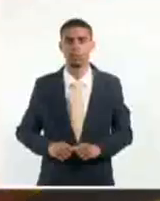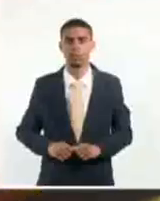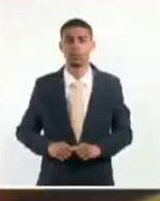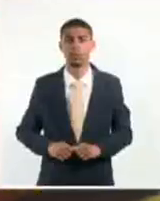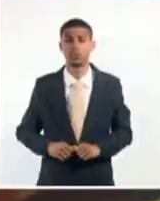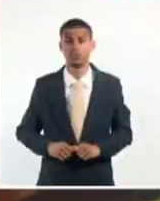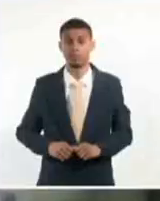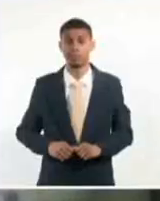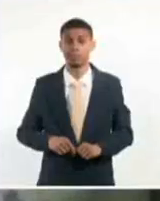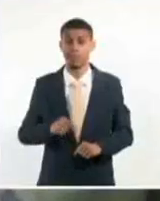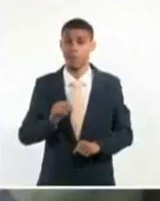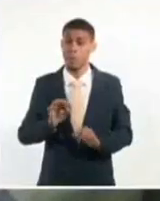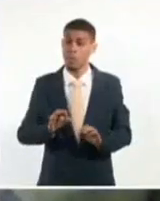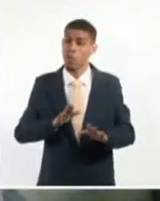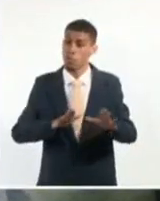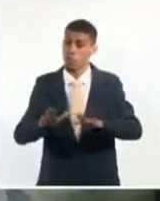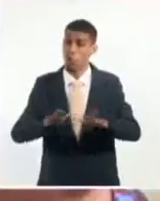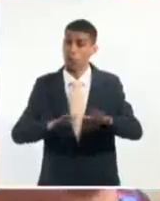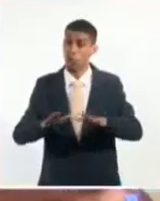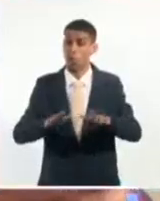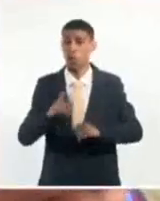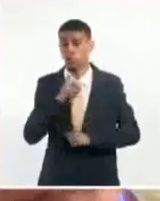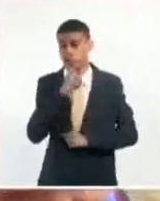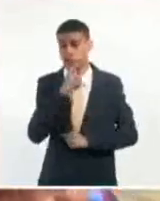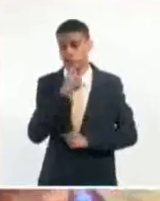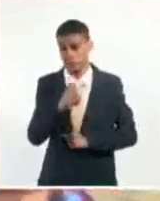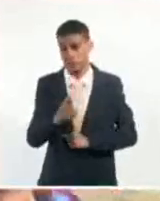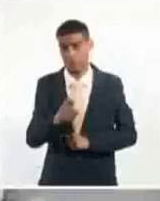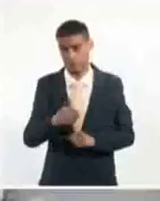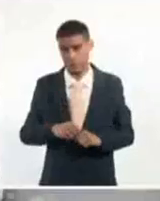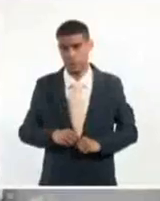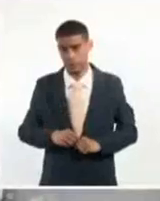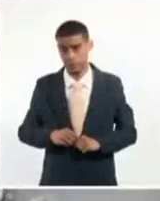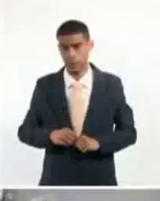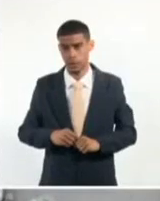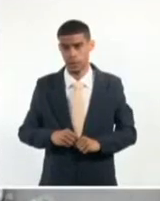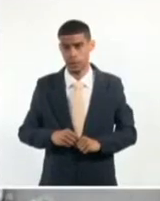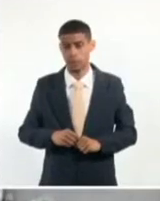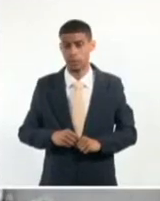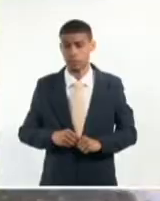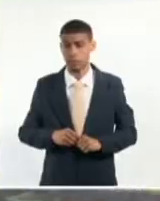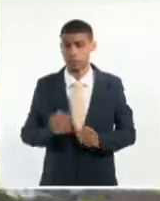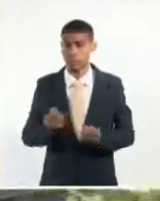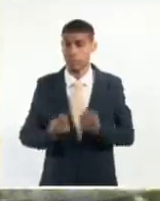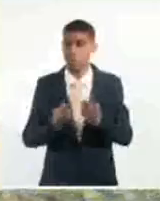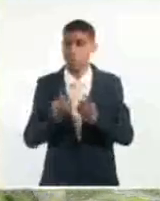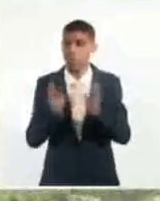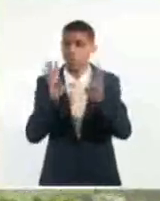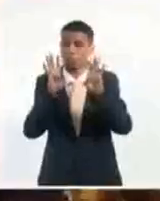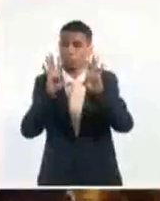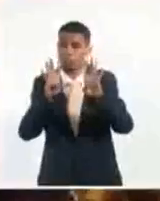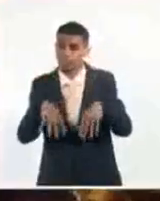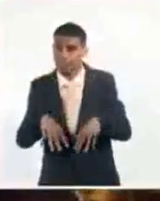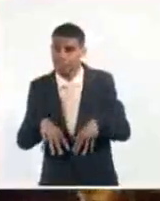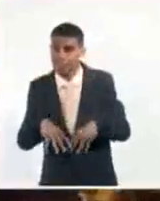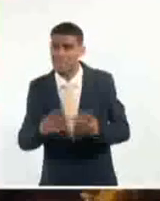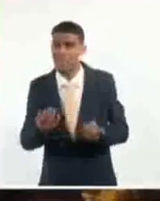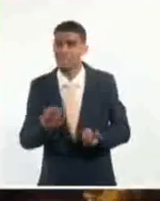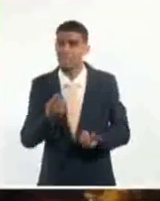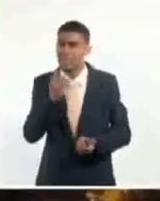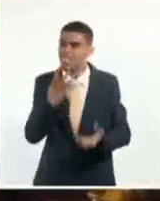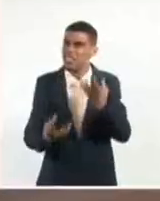Tiempos difíciles con situaciones excepcionales han marcado el último lustro. Accidentes, desastres naturales, hechos